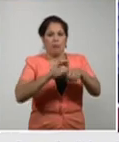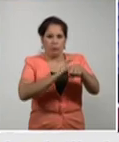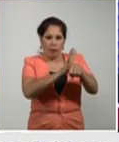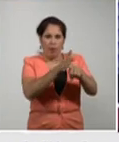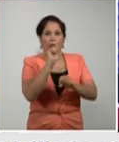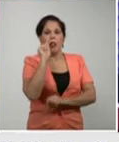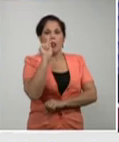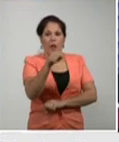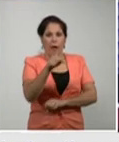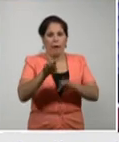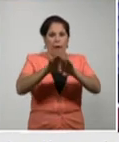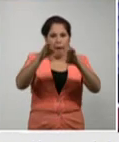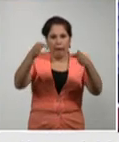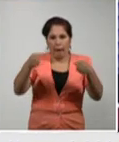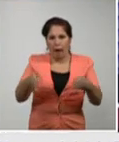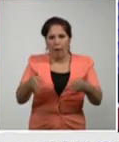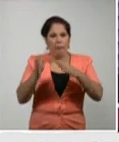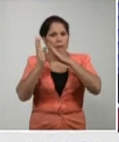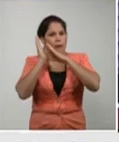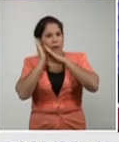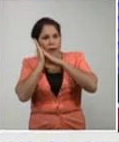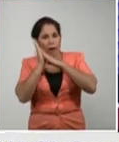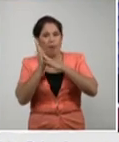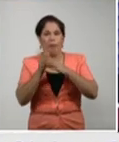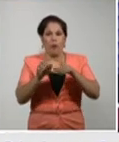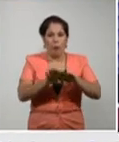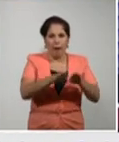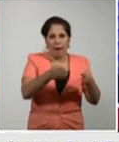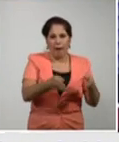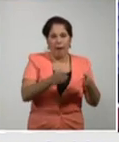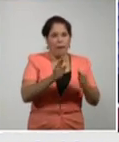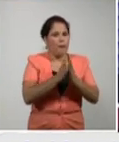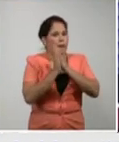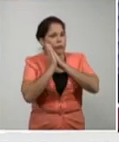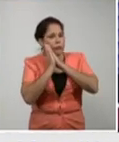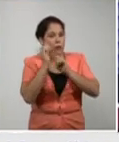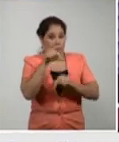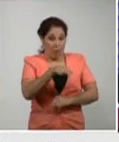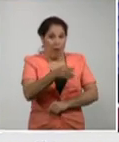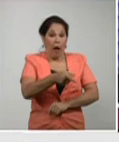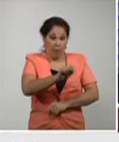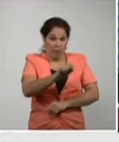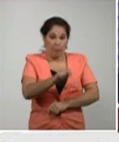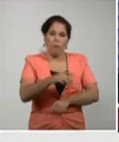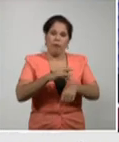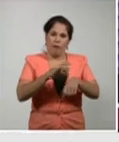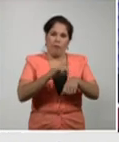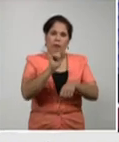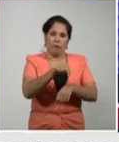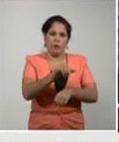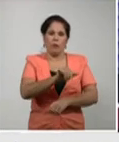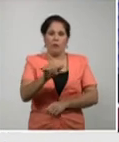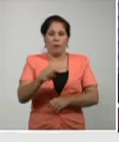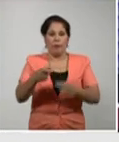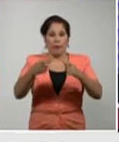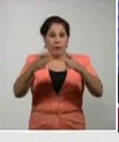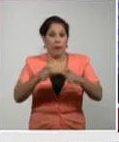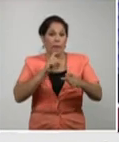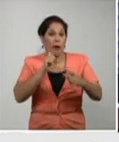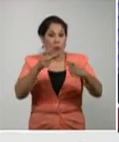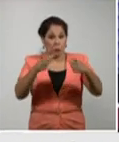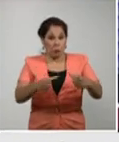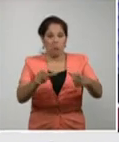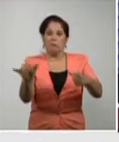las camas, los casilleros junto a la cama y en raras ocasiones hasta en los inodoros.